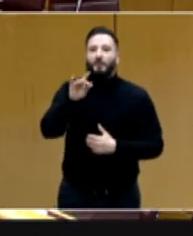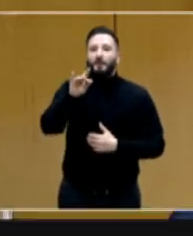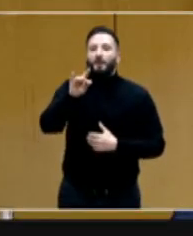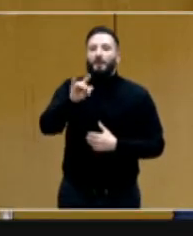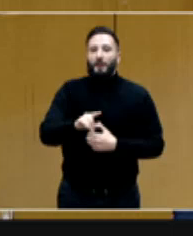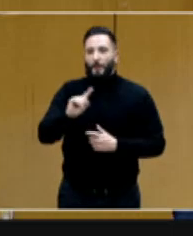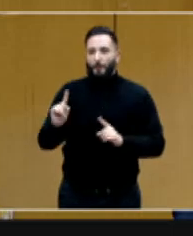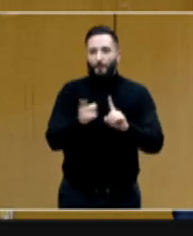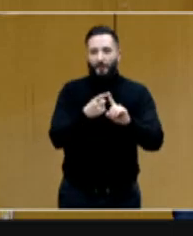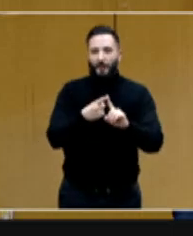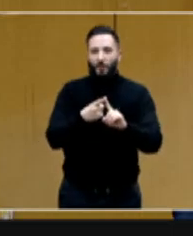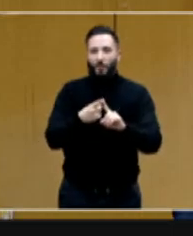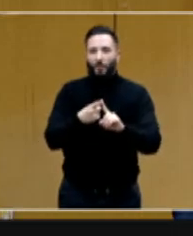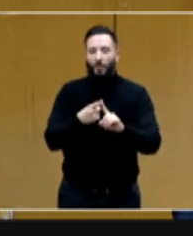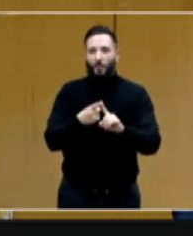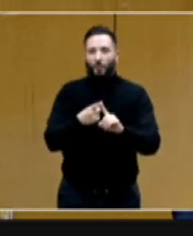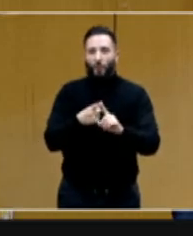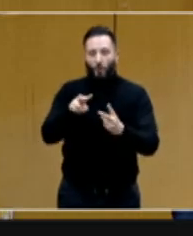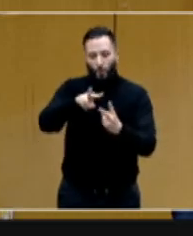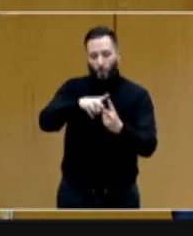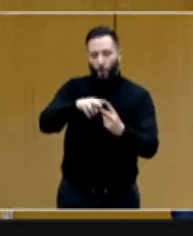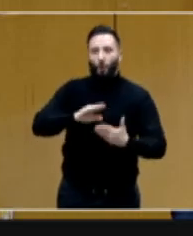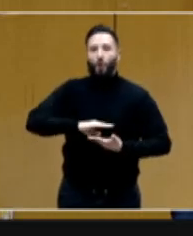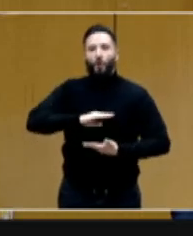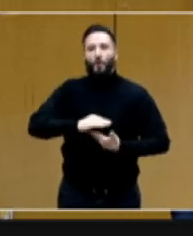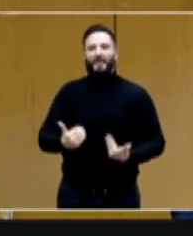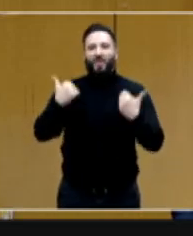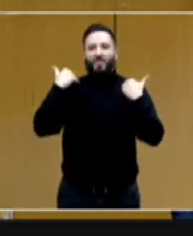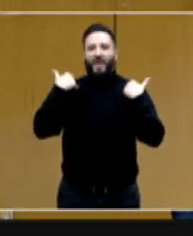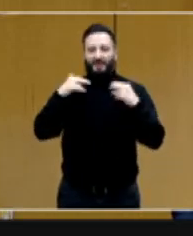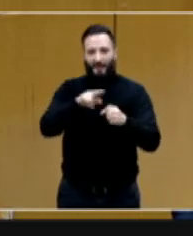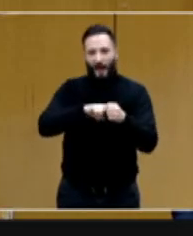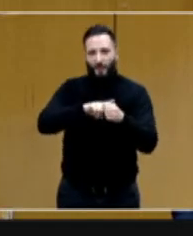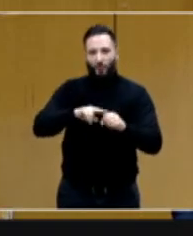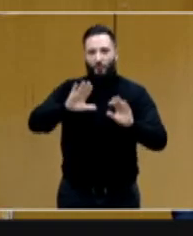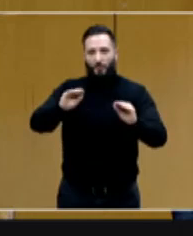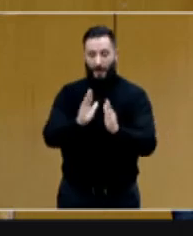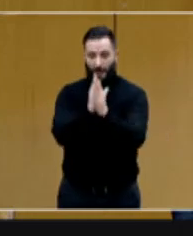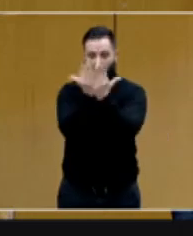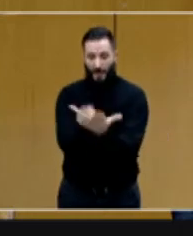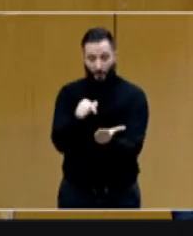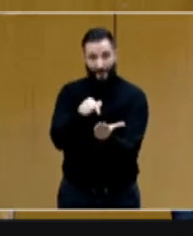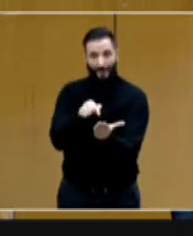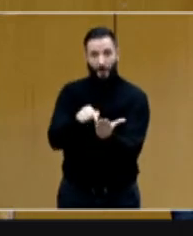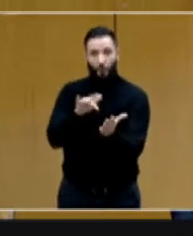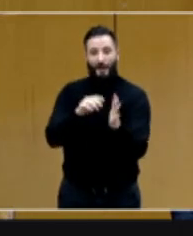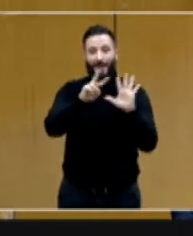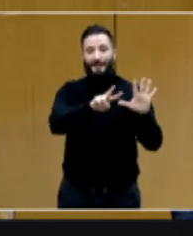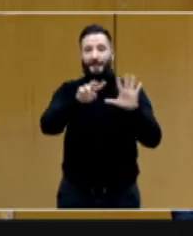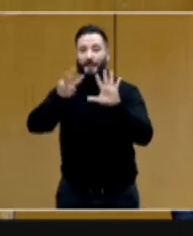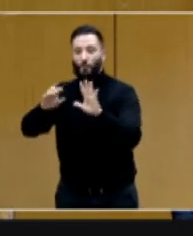que en Aragón tenemos competencias en materia de esta materia el código foral hay 78 artículos más todos los que están